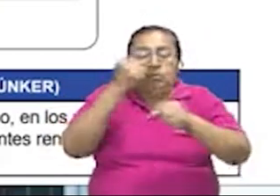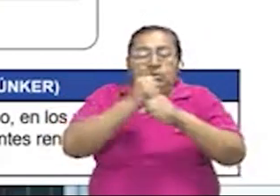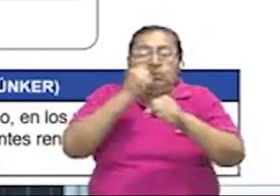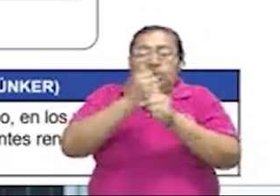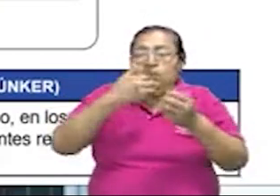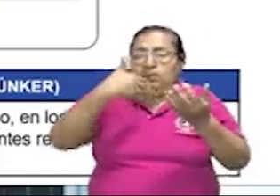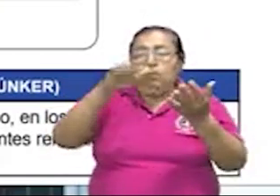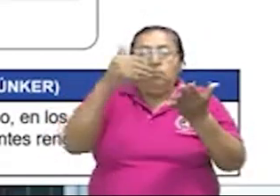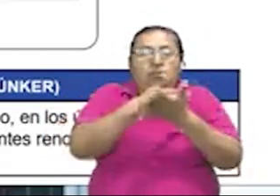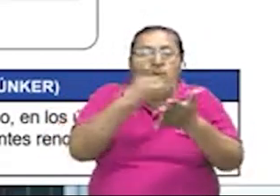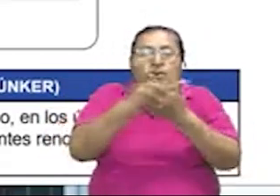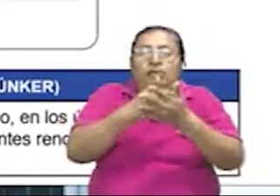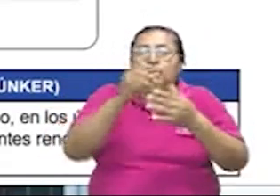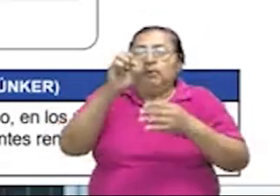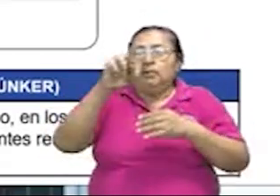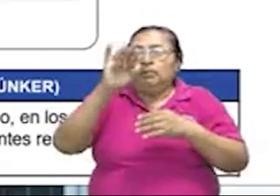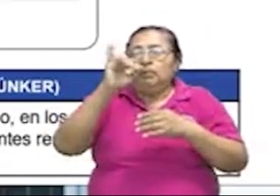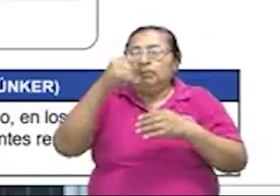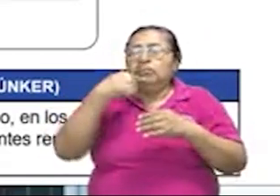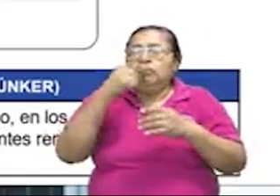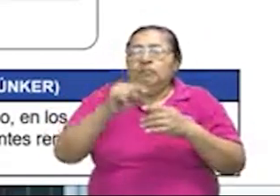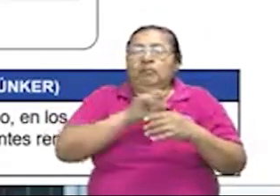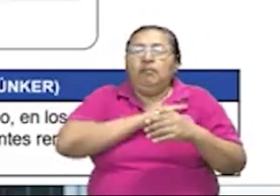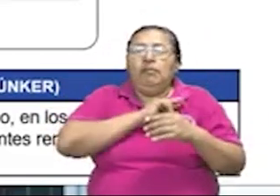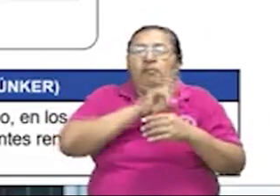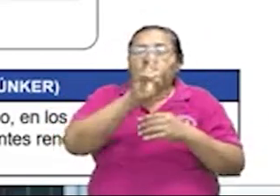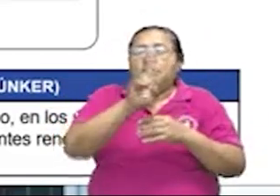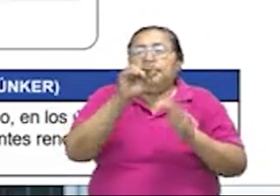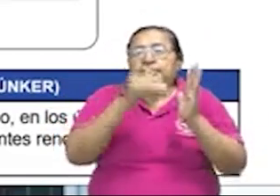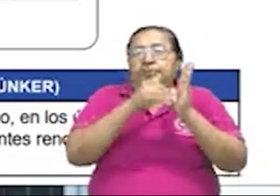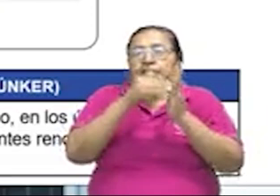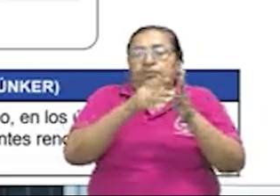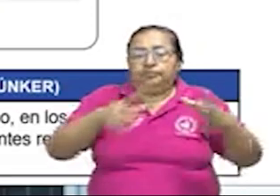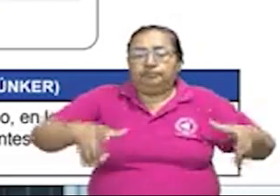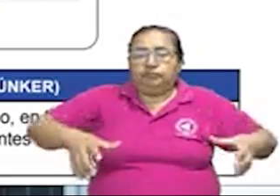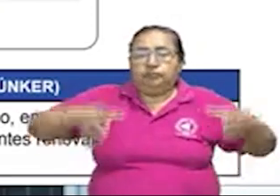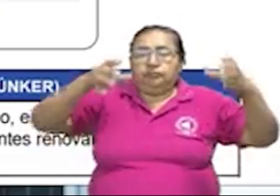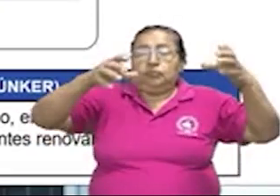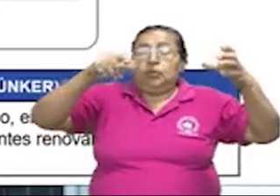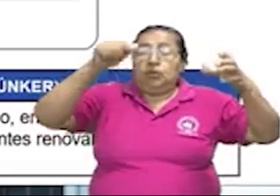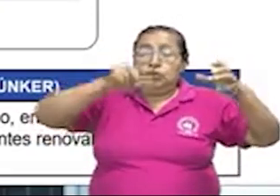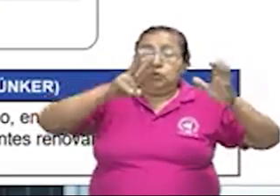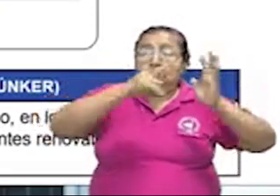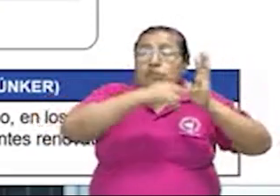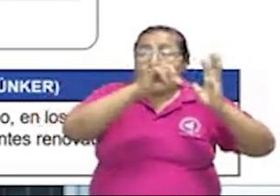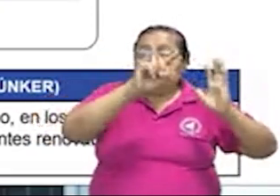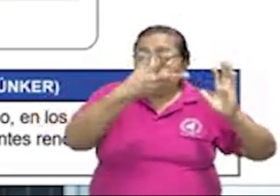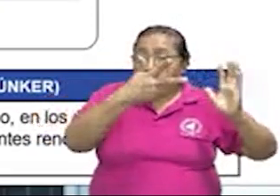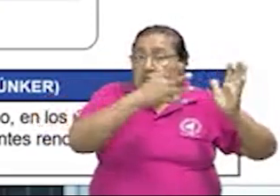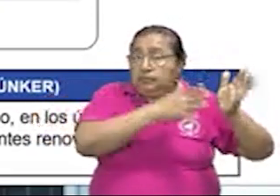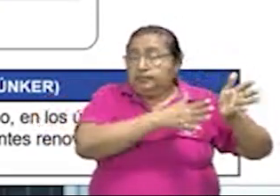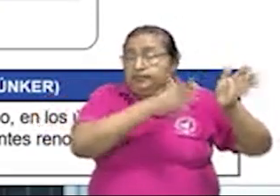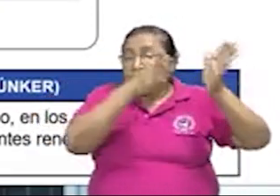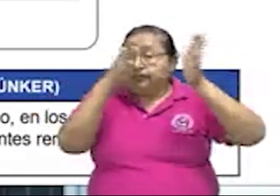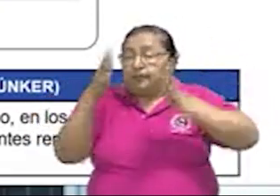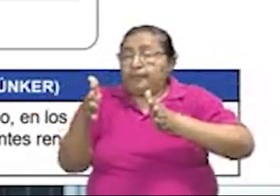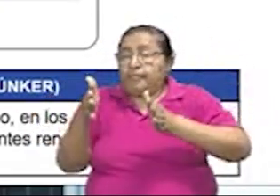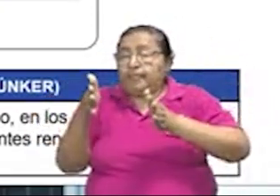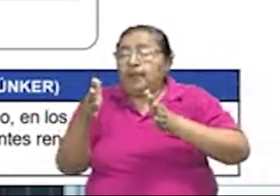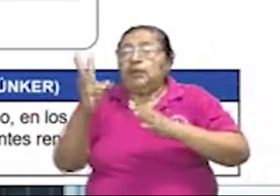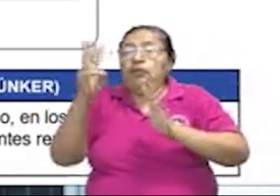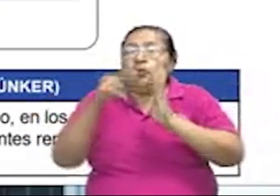energía renovable. Ahí tenemos de 2.800.000 barriles de HFO que consumimos en el 2018,